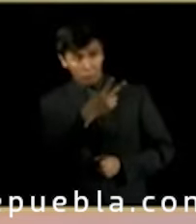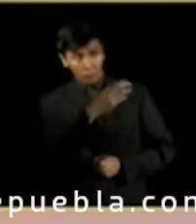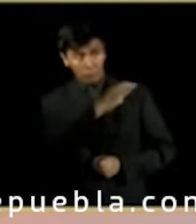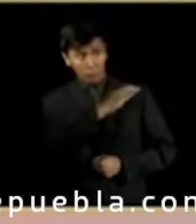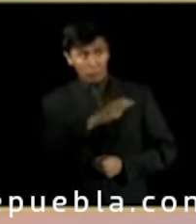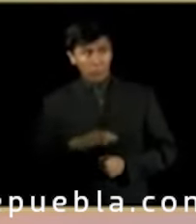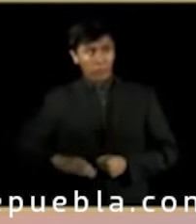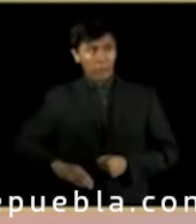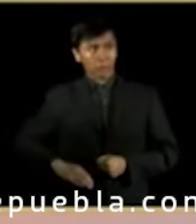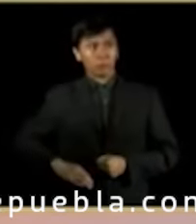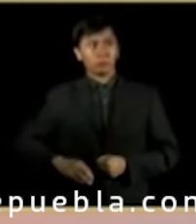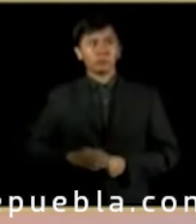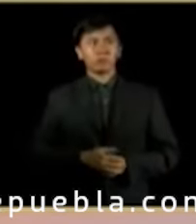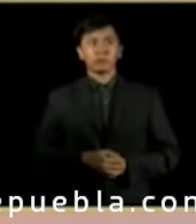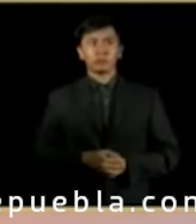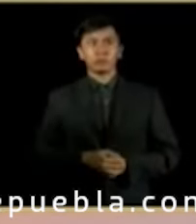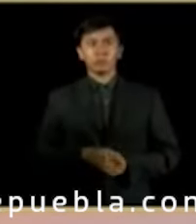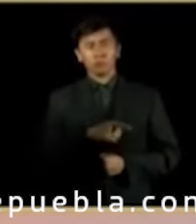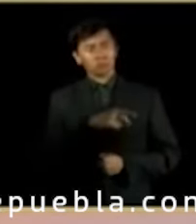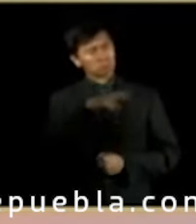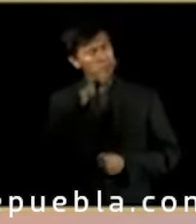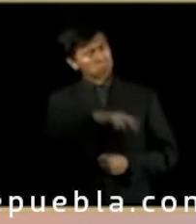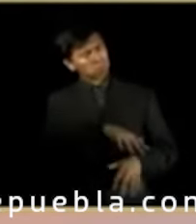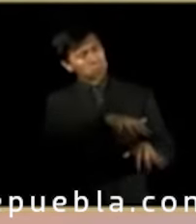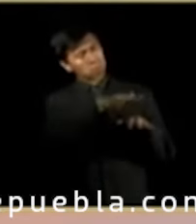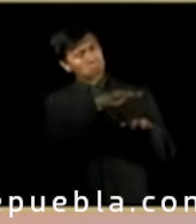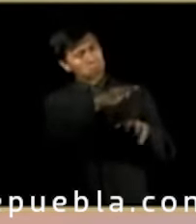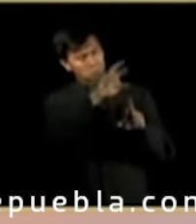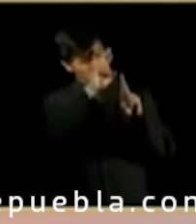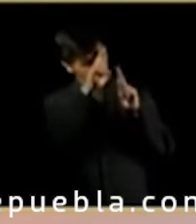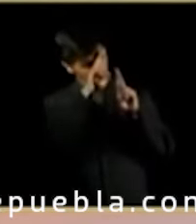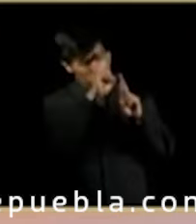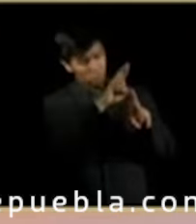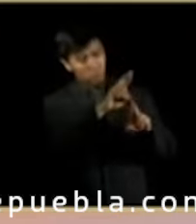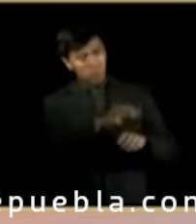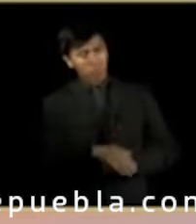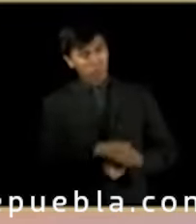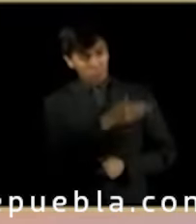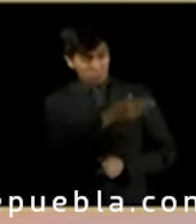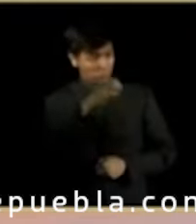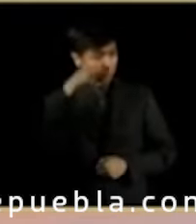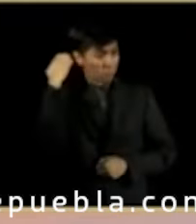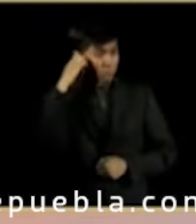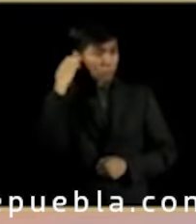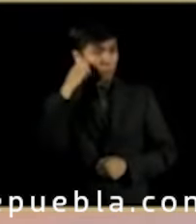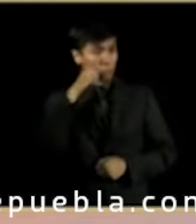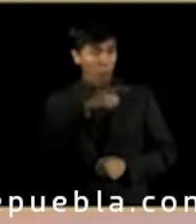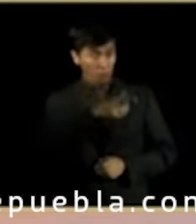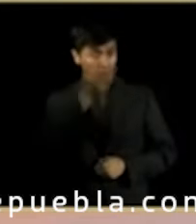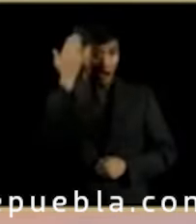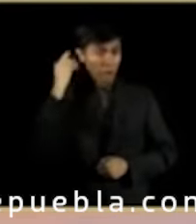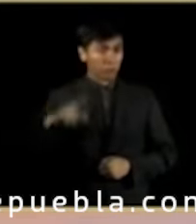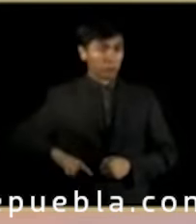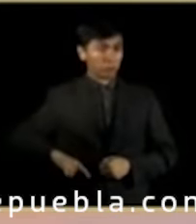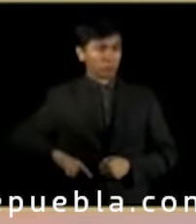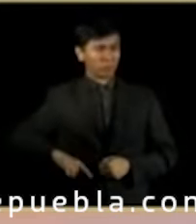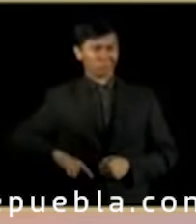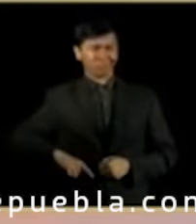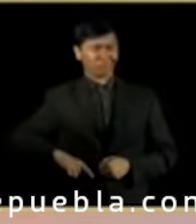que como personas los admiro y los respeto. A ti, Eduardo, como funcionario público, no te